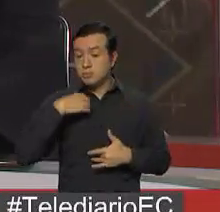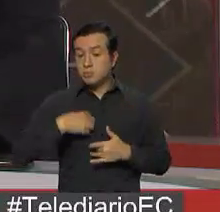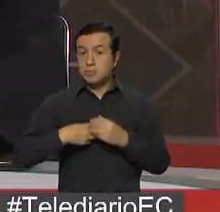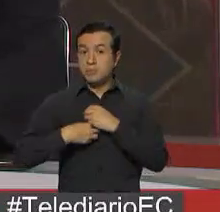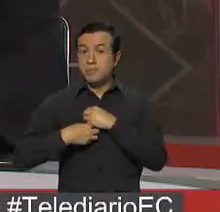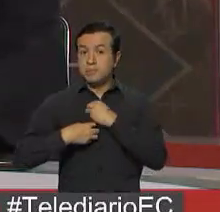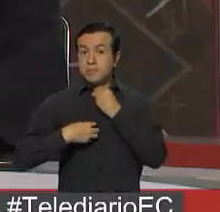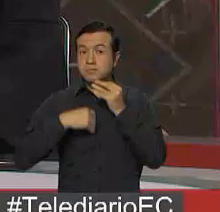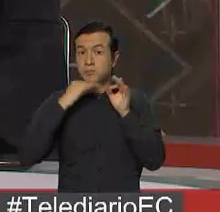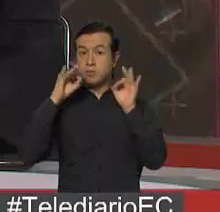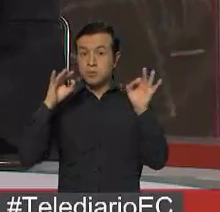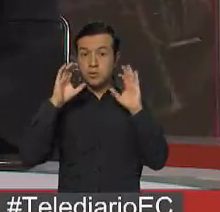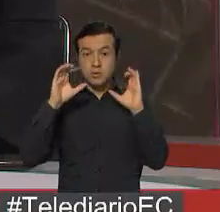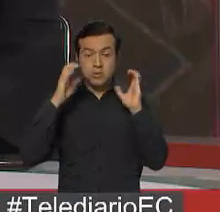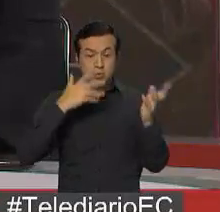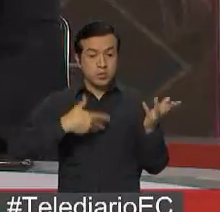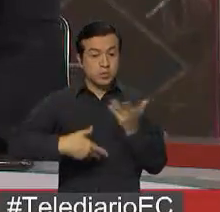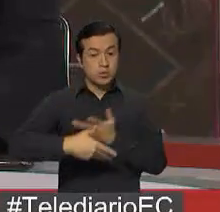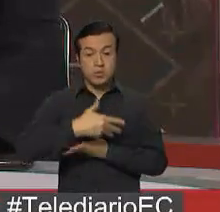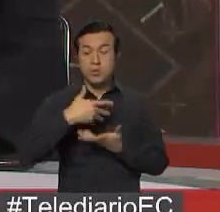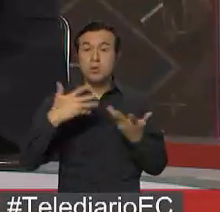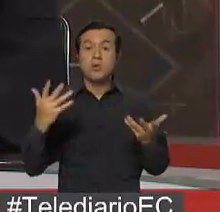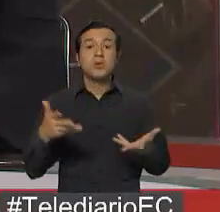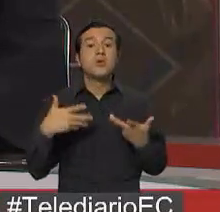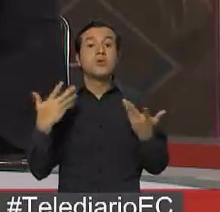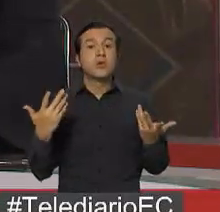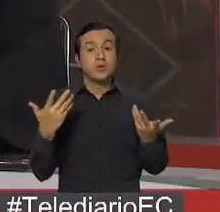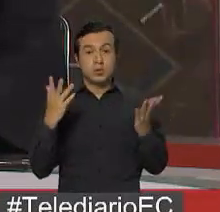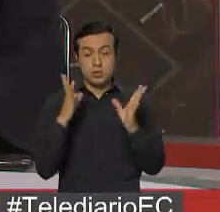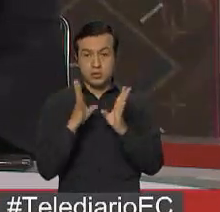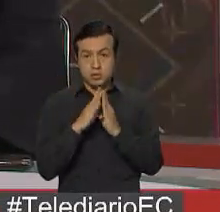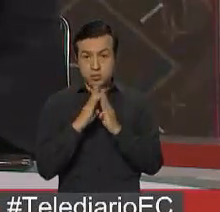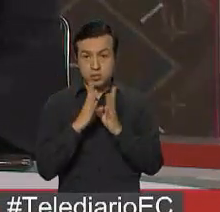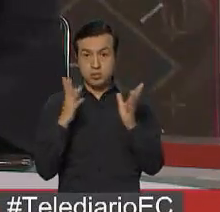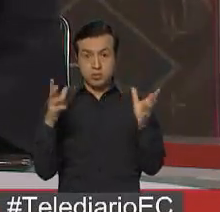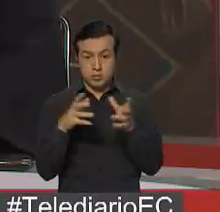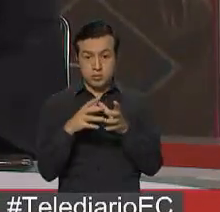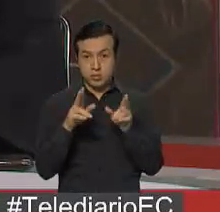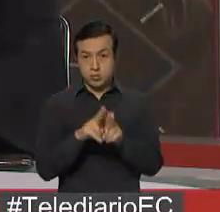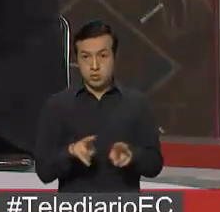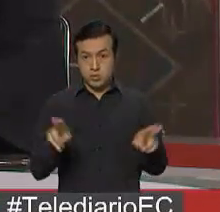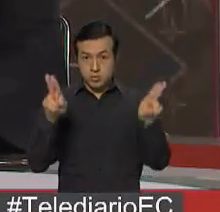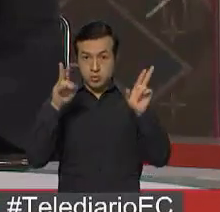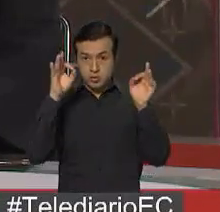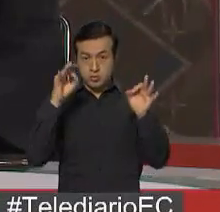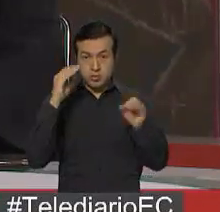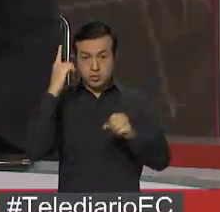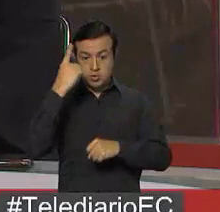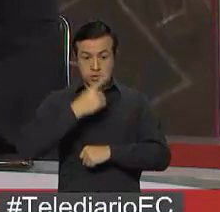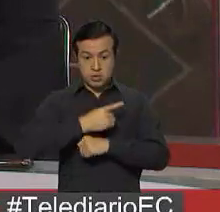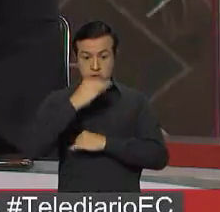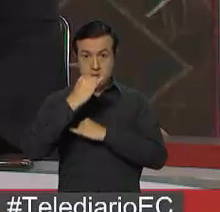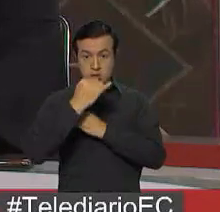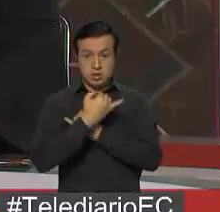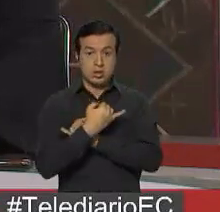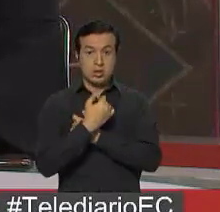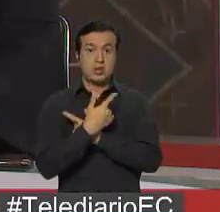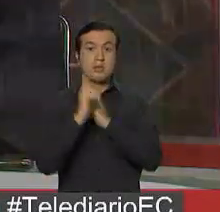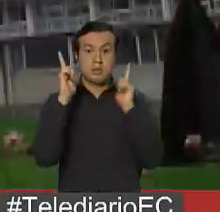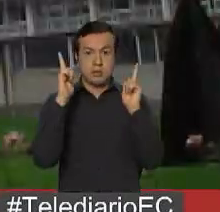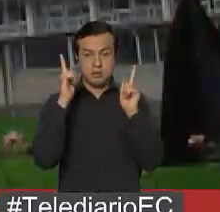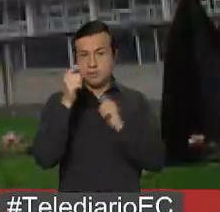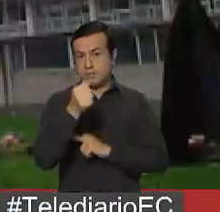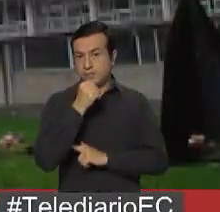fueron algunos de los temas que se trataron de manera virtual en un evento convocado por la unesco a propósito del día de la libertad de prensa